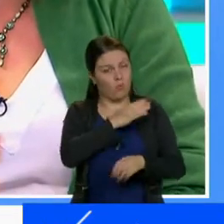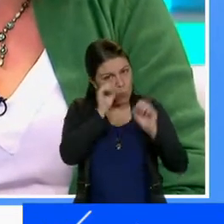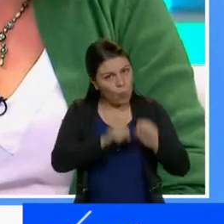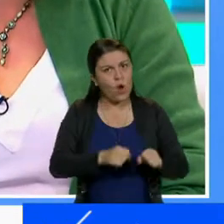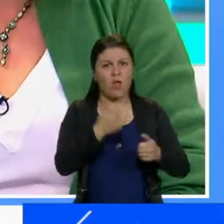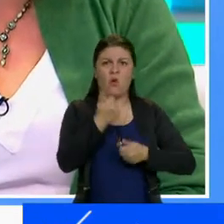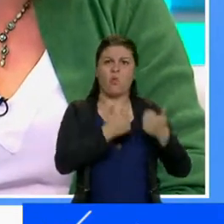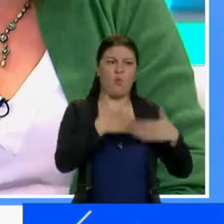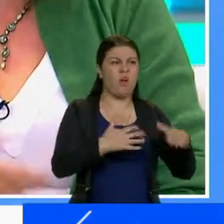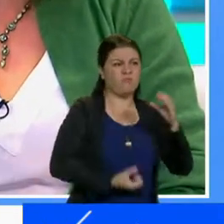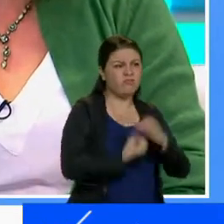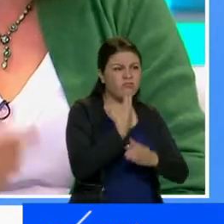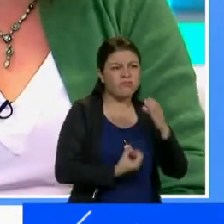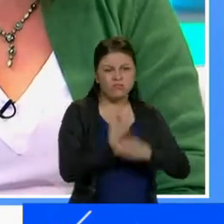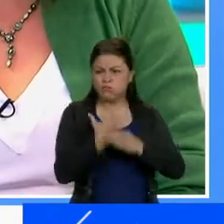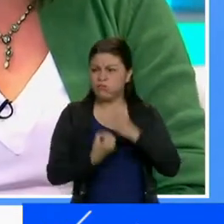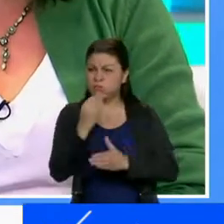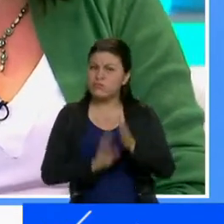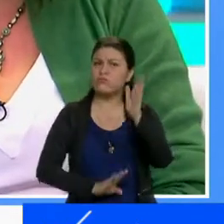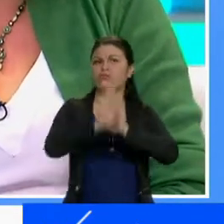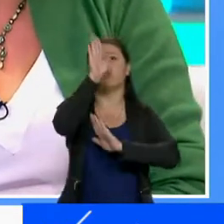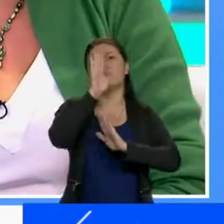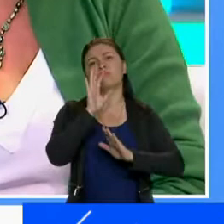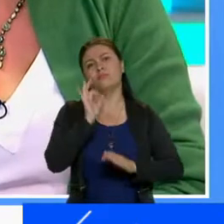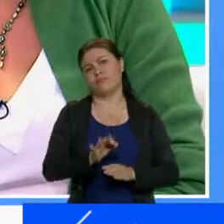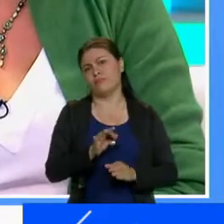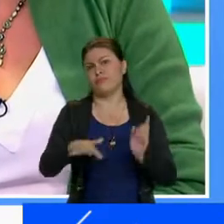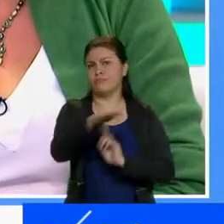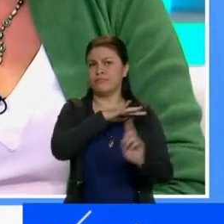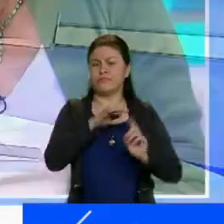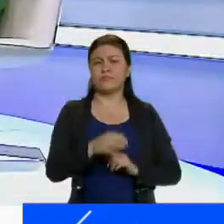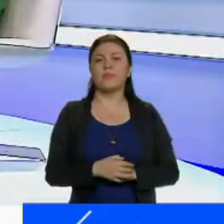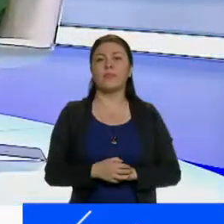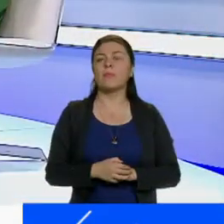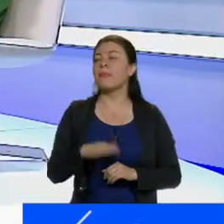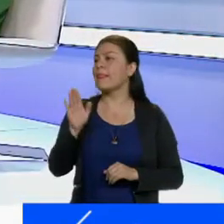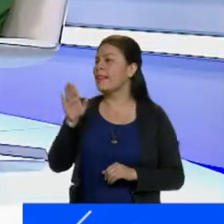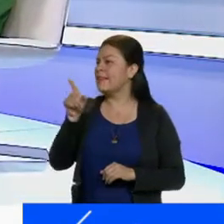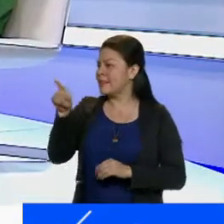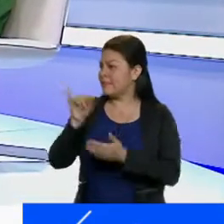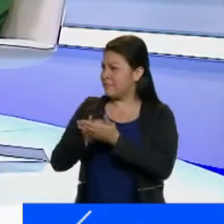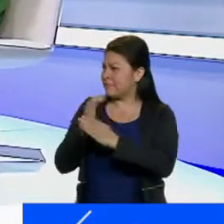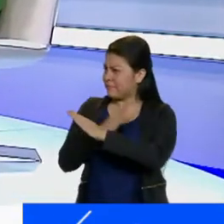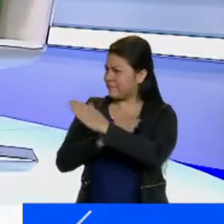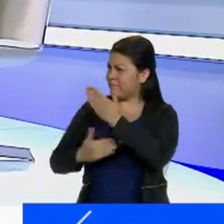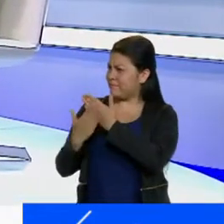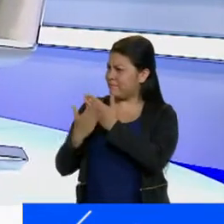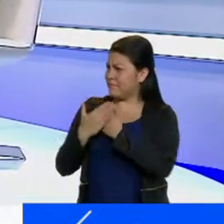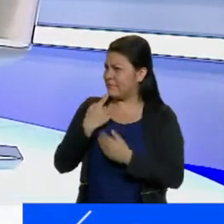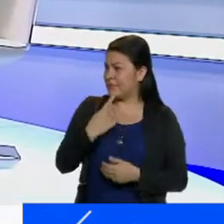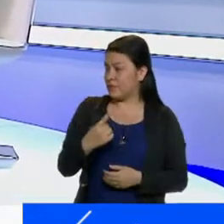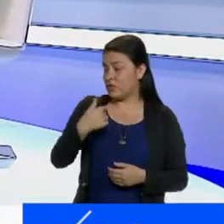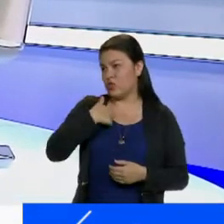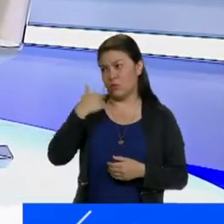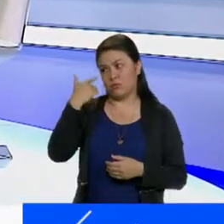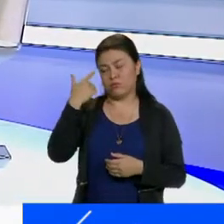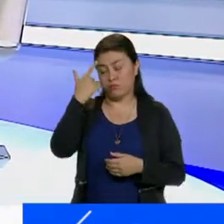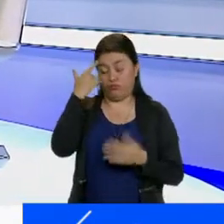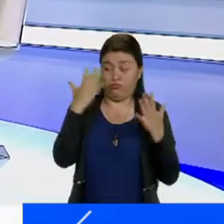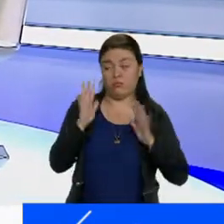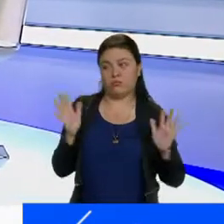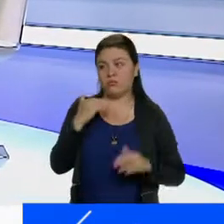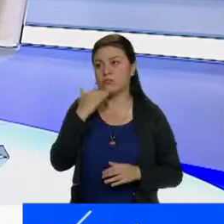unos modelos de desarrollo acordes con esas condiciones naturales. Jimena, cuando usted dice que, o si le entiendo bien, esto es como un reflejo de